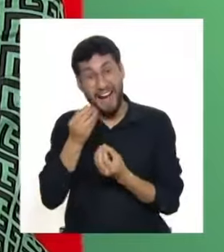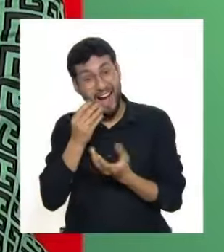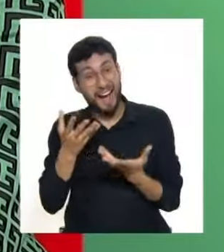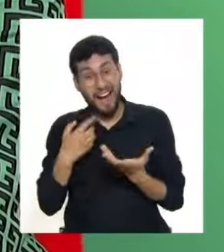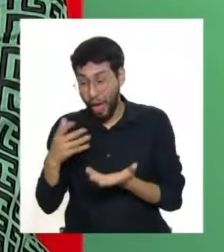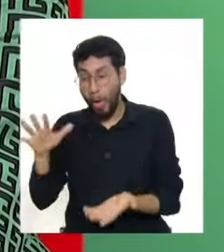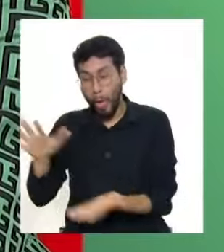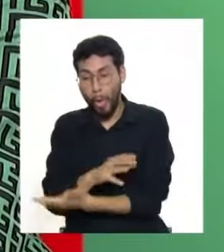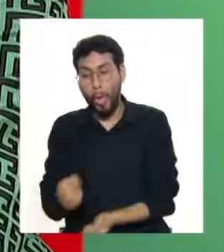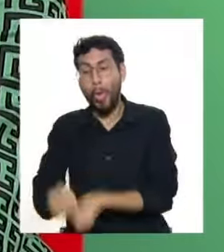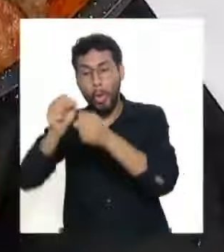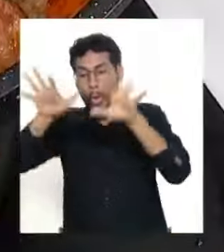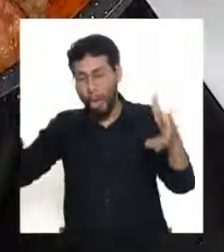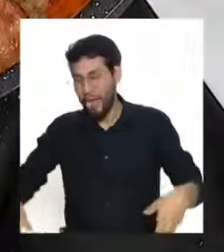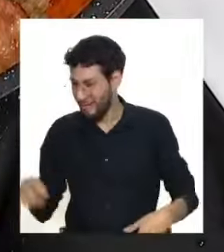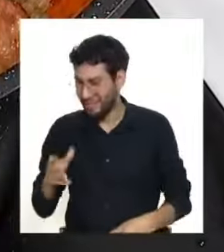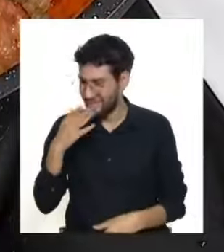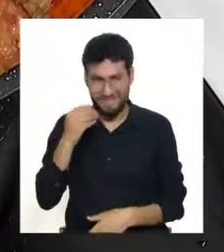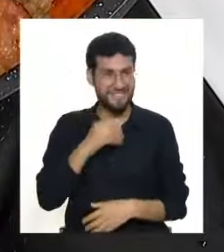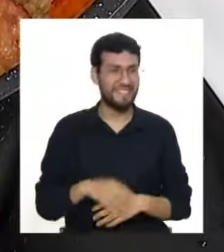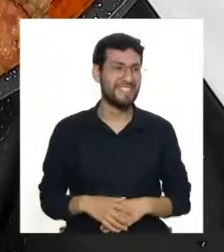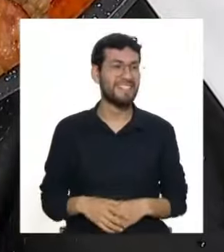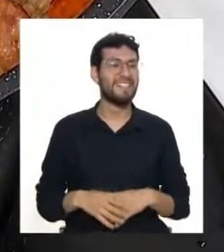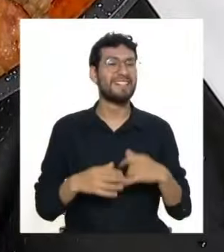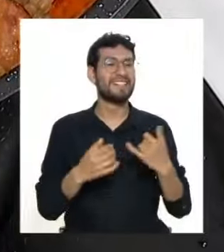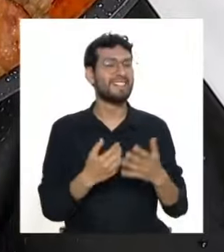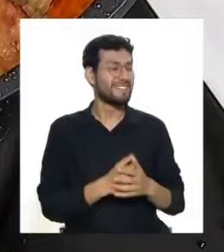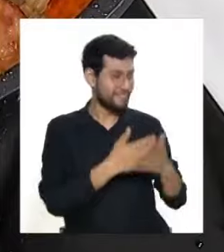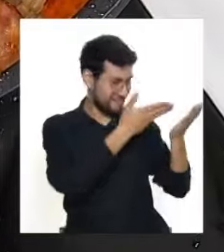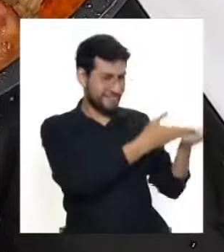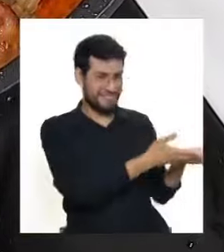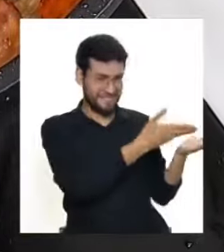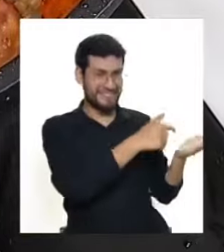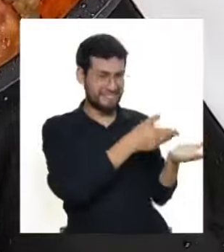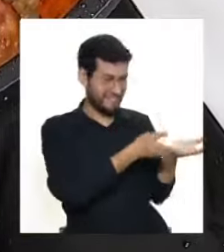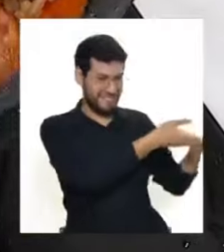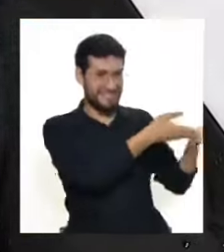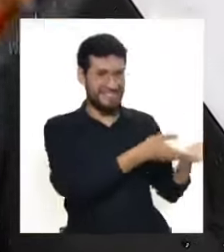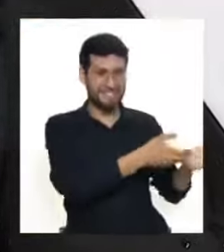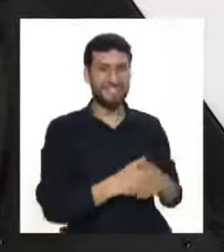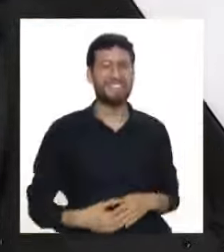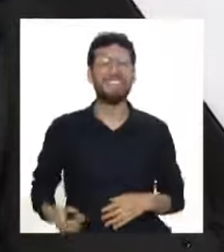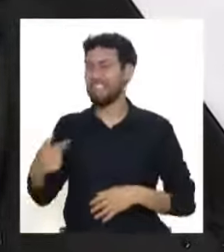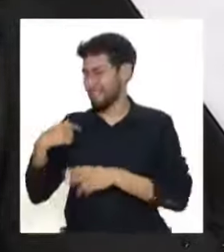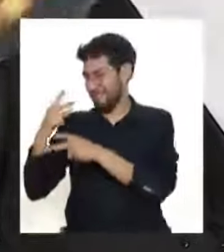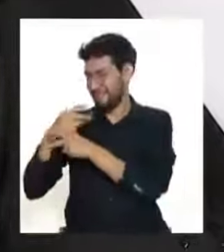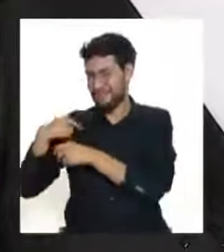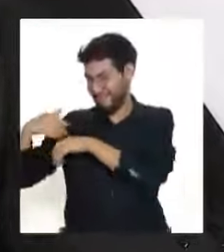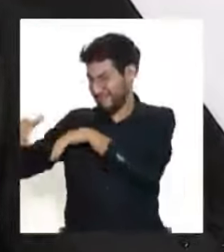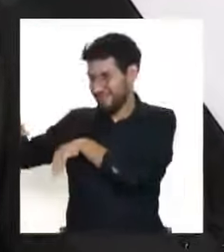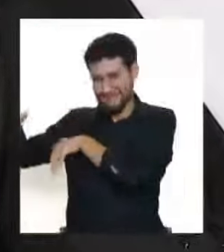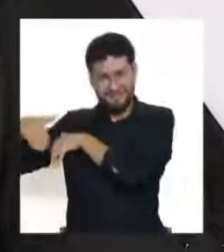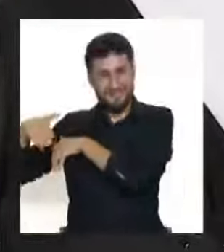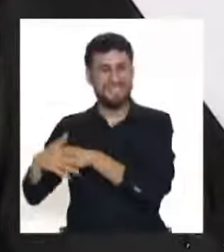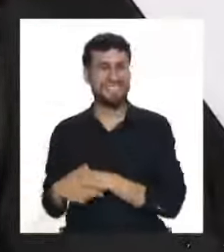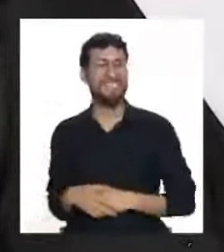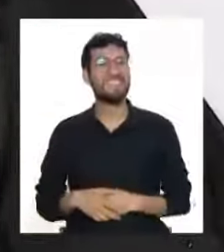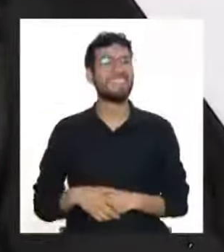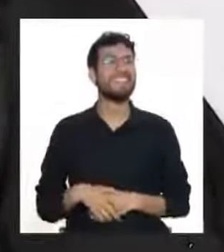ven para acá, Juan Manuel Mixo, ¿viste, China? Por acá, por favor. Okay. Ven por acá. Ven aquí a mi lado, yo te voy a cuidar, papi. Hola, mi amor. Qué